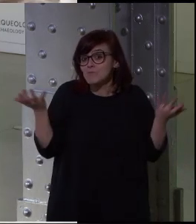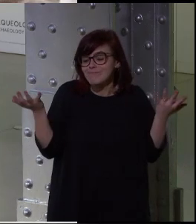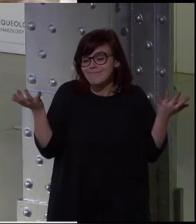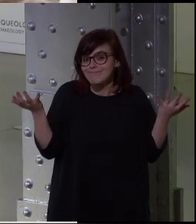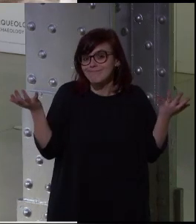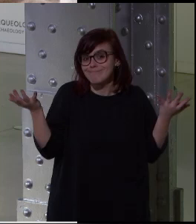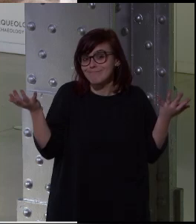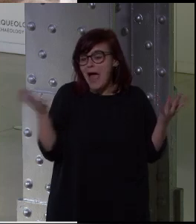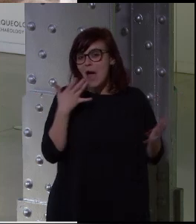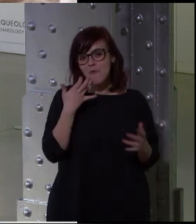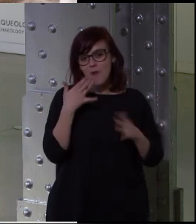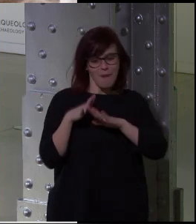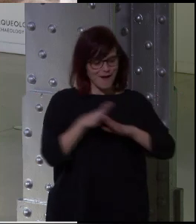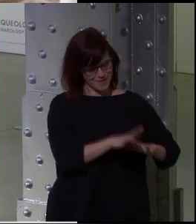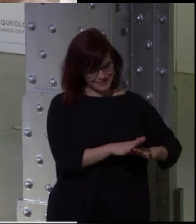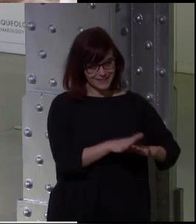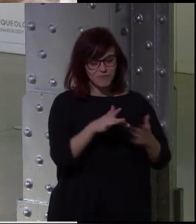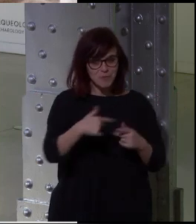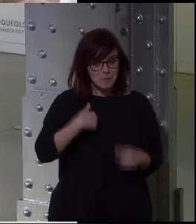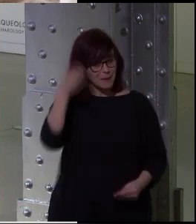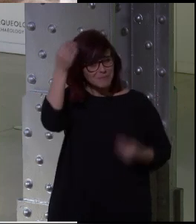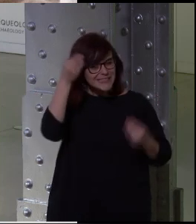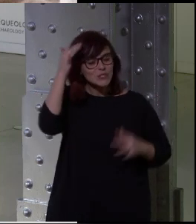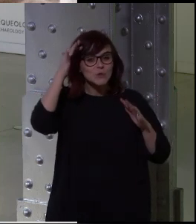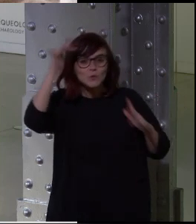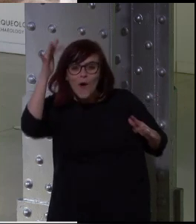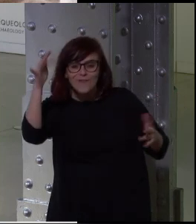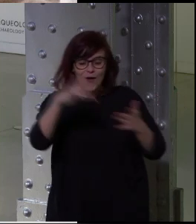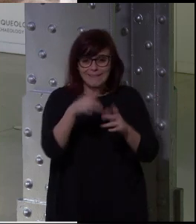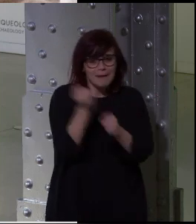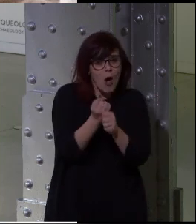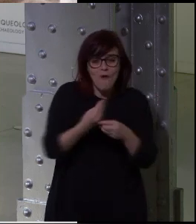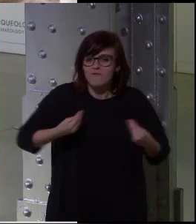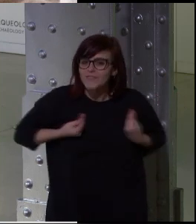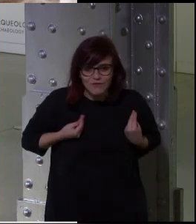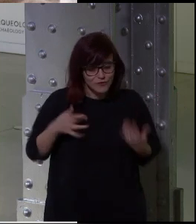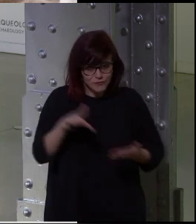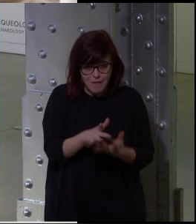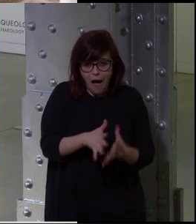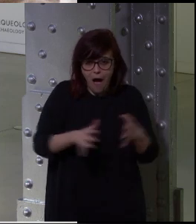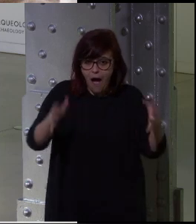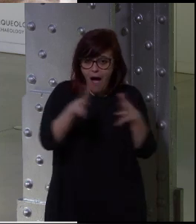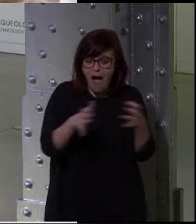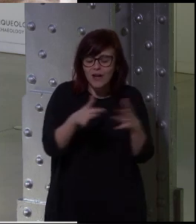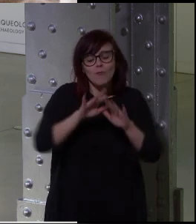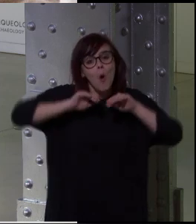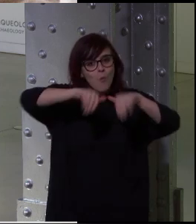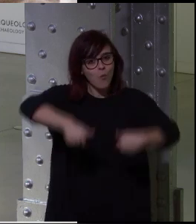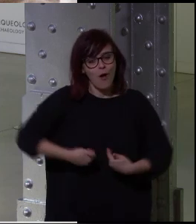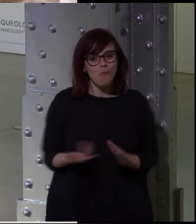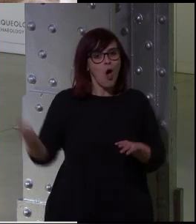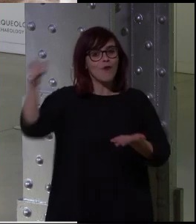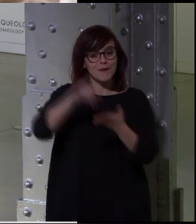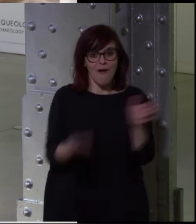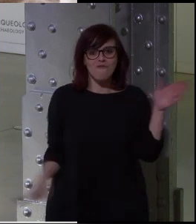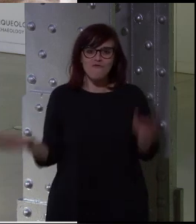pero bromas aparte, yo creo y sueño y trabajo y vivo deseando que volvamos a ver